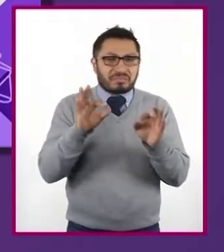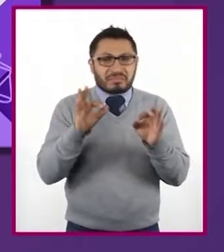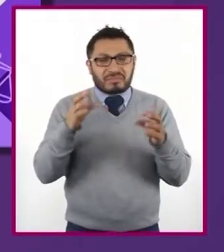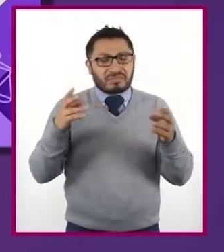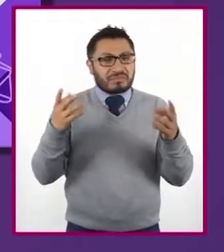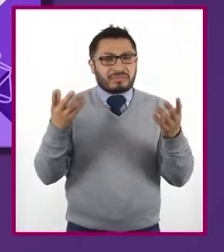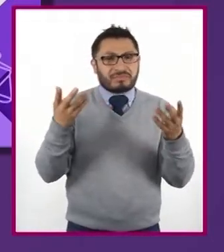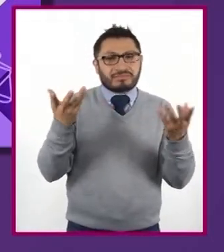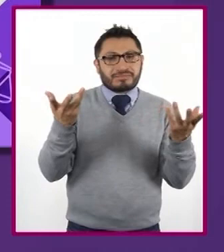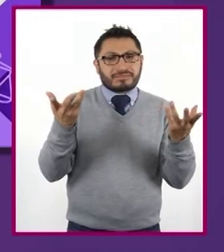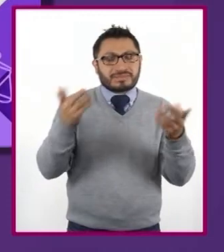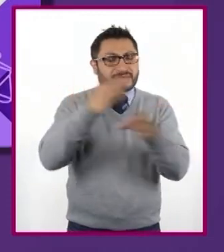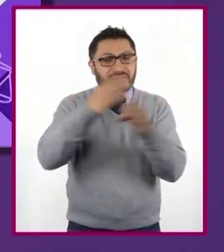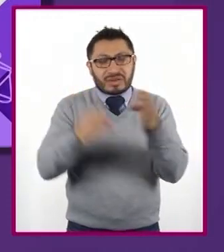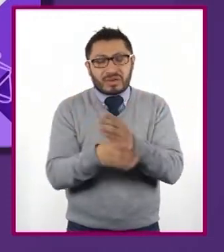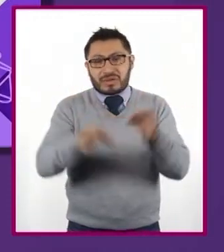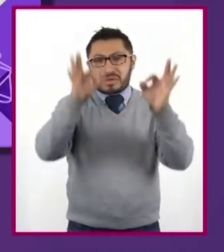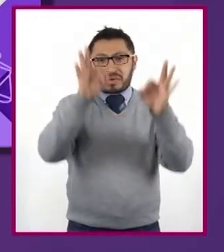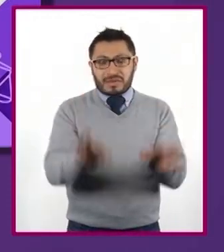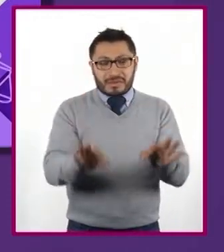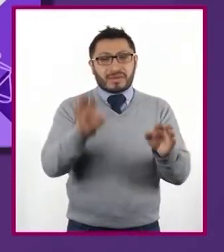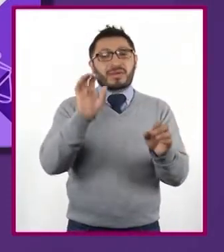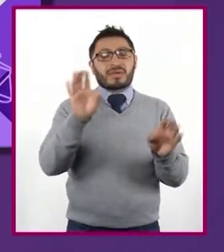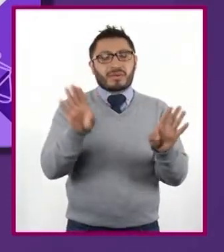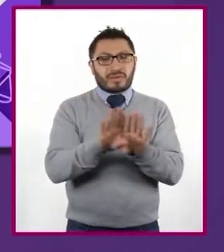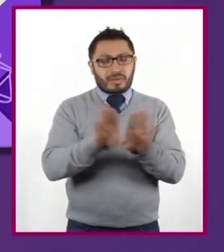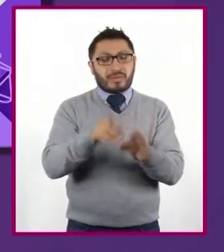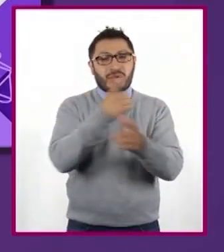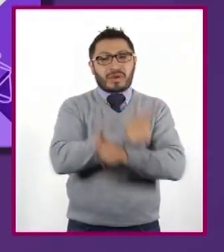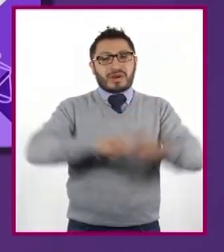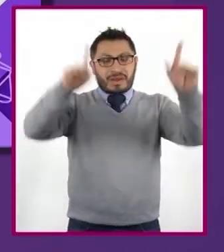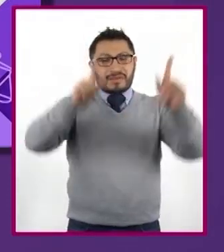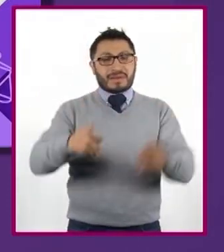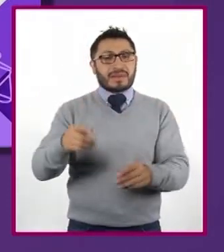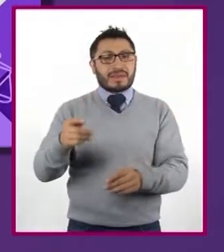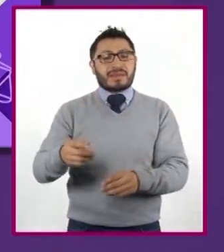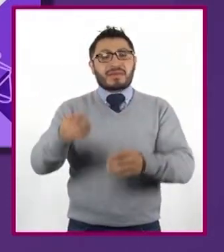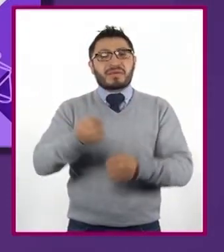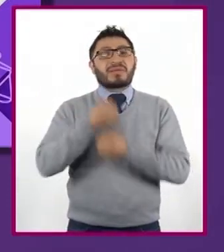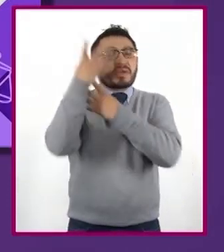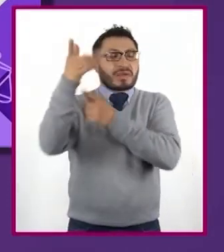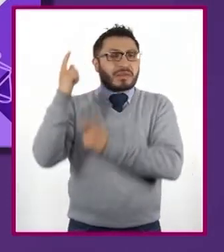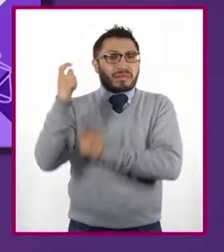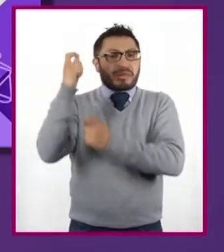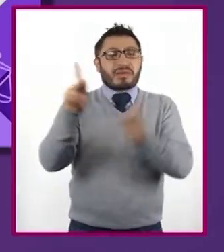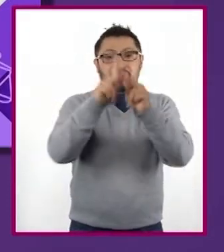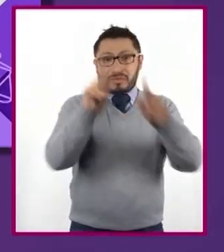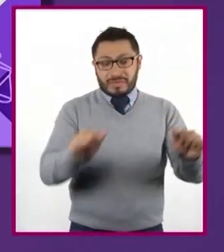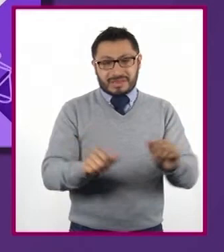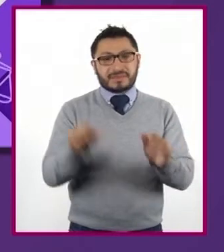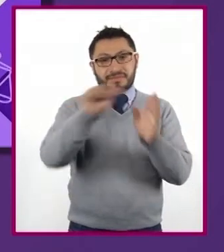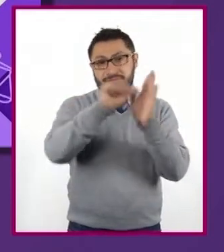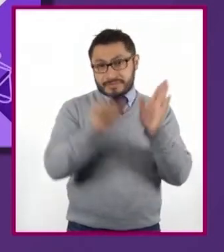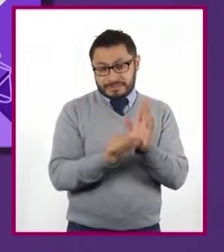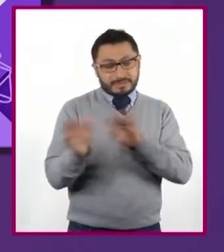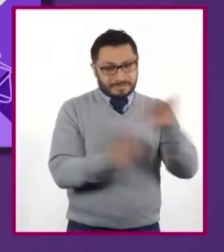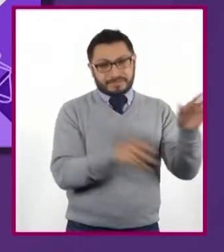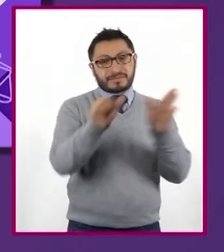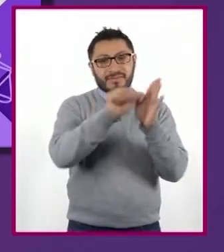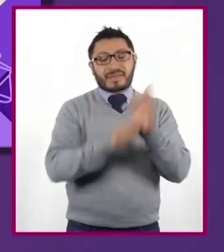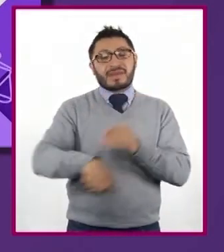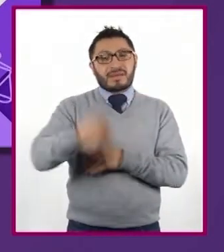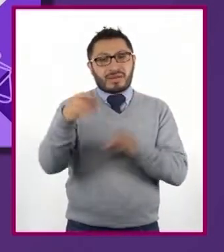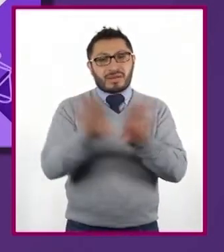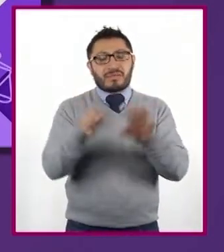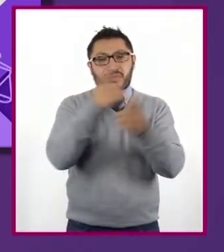o sea, libertad de manifestación pacífica. El artículo 11 nos habla del libre tránsito por